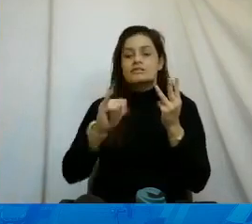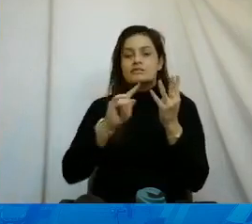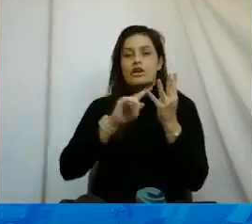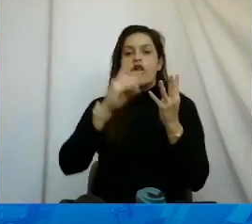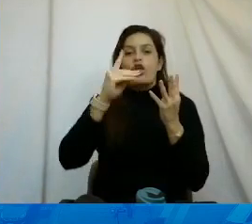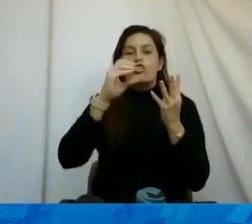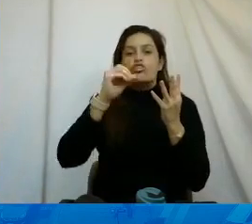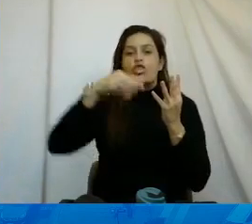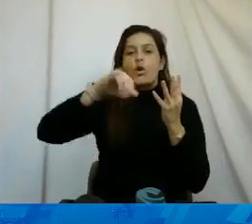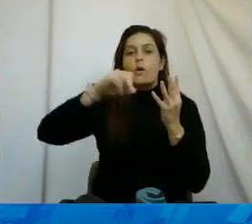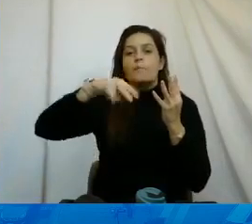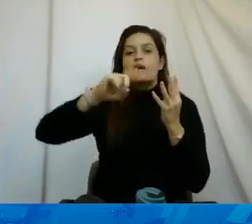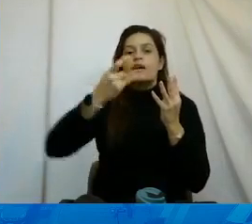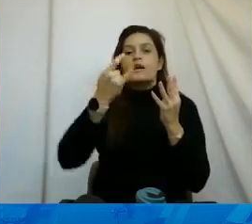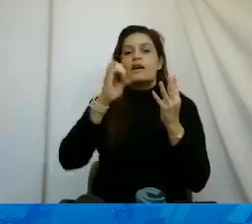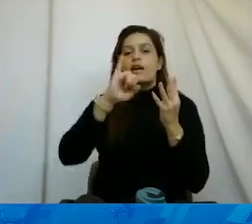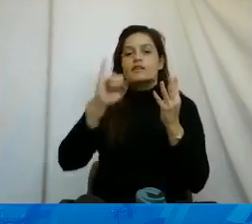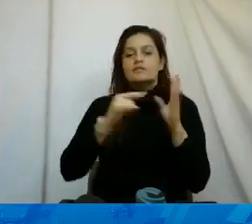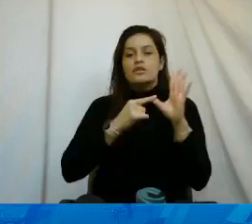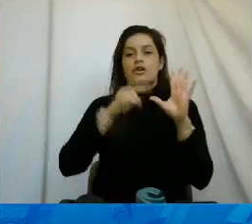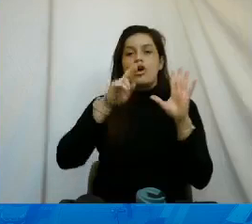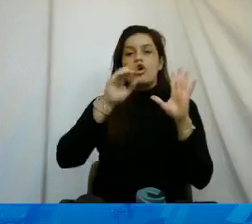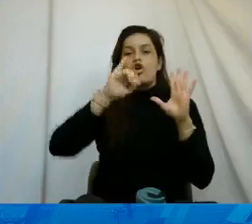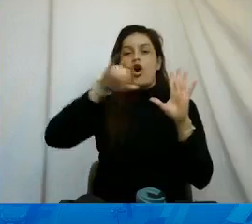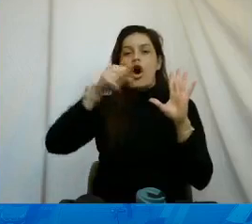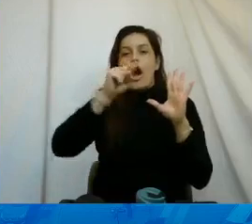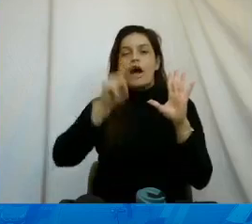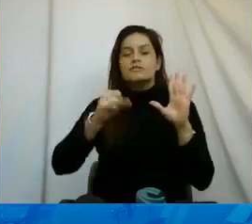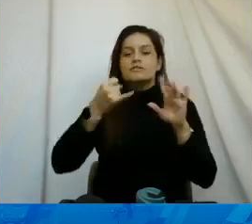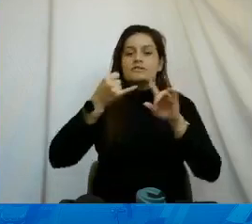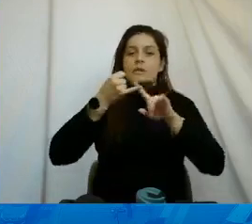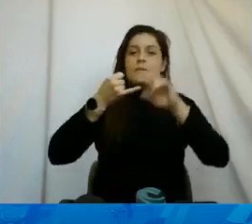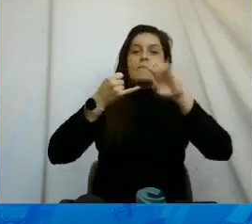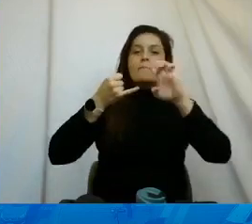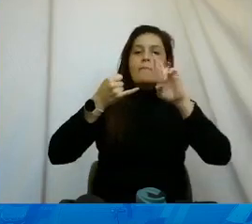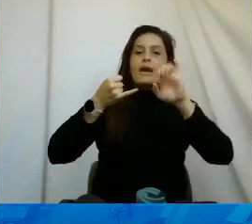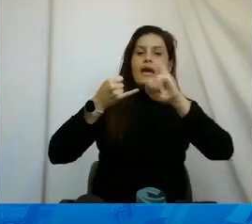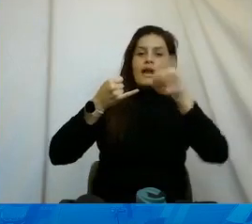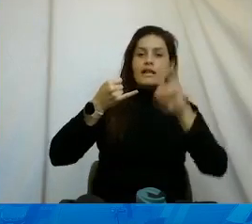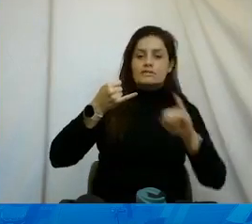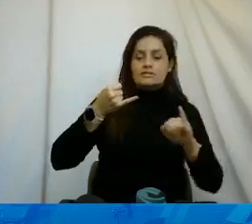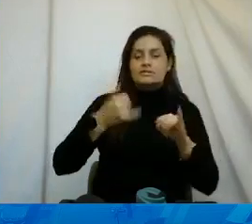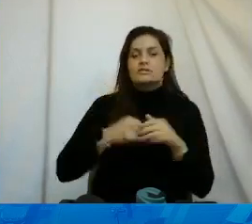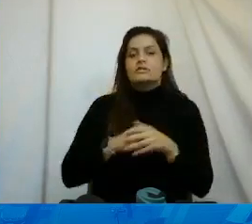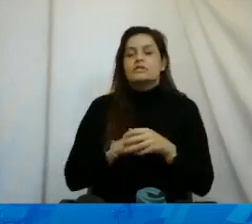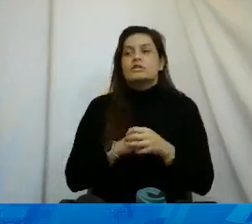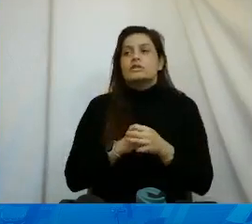Rojas, Claudio Martínez y Fernando Pérez, secretario municipal.